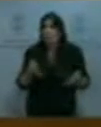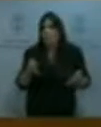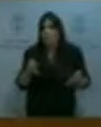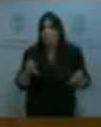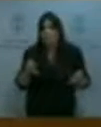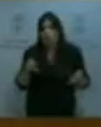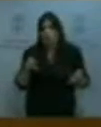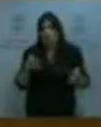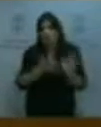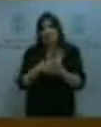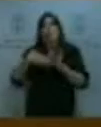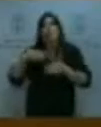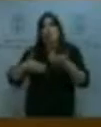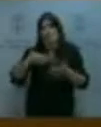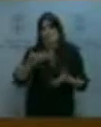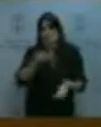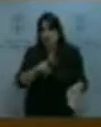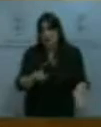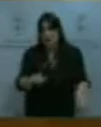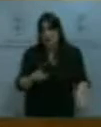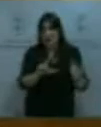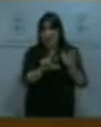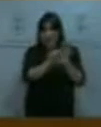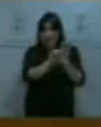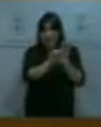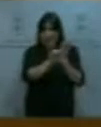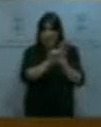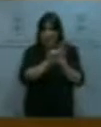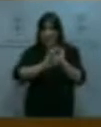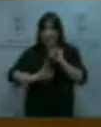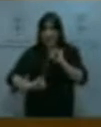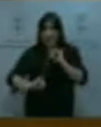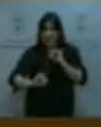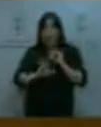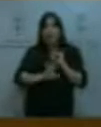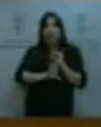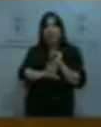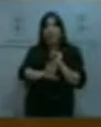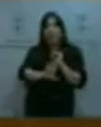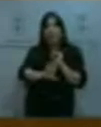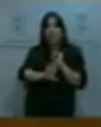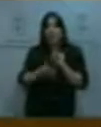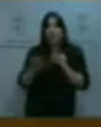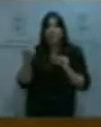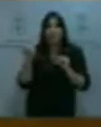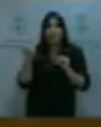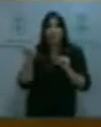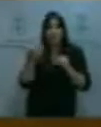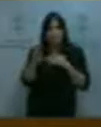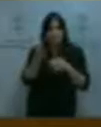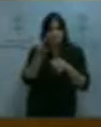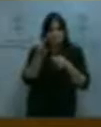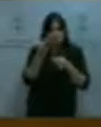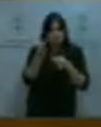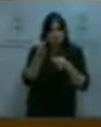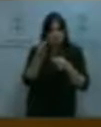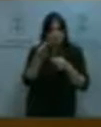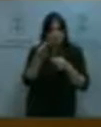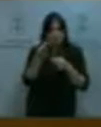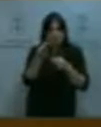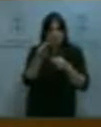Ley Eléctrica Nacional regulaba con todo pormenor y con todo detalle la instalación,